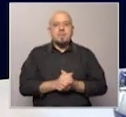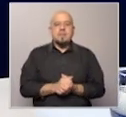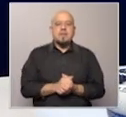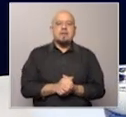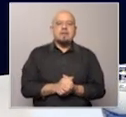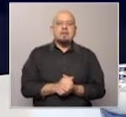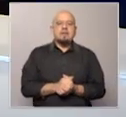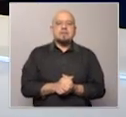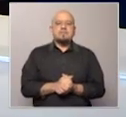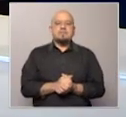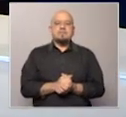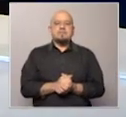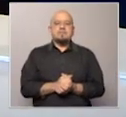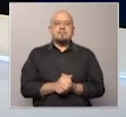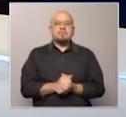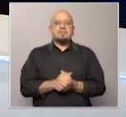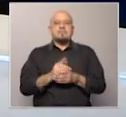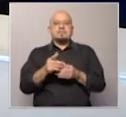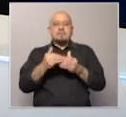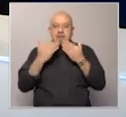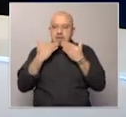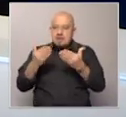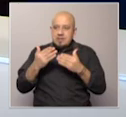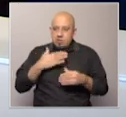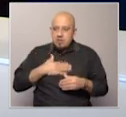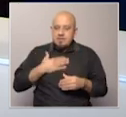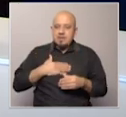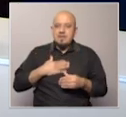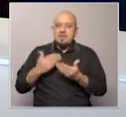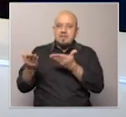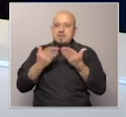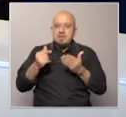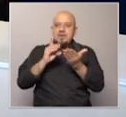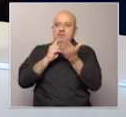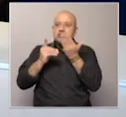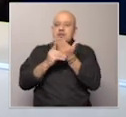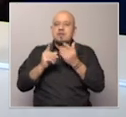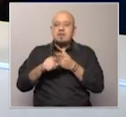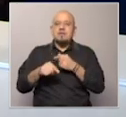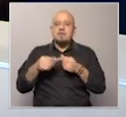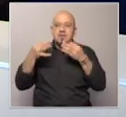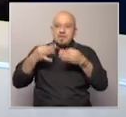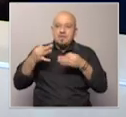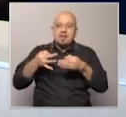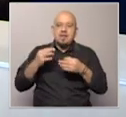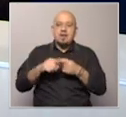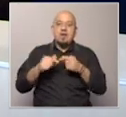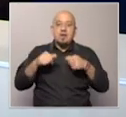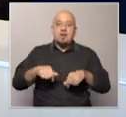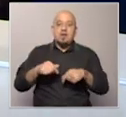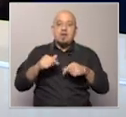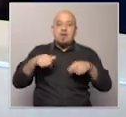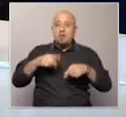alfredo bienvenidos de ciudad muchas de las cuales mitación muchas veces por el interés en el proyecto y la verdad que ocuparon una entrevista